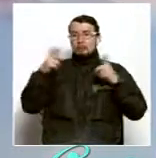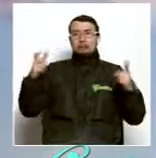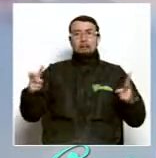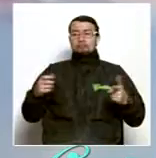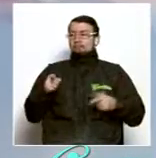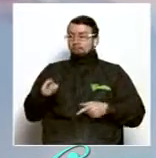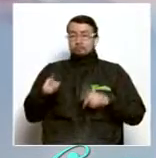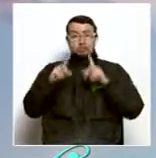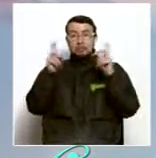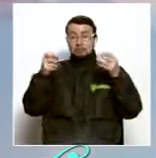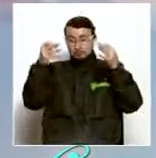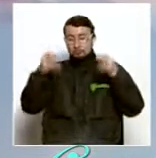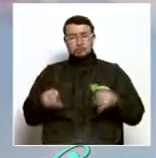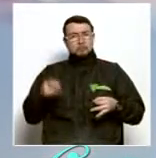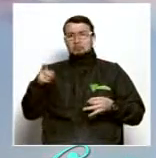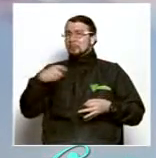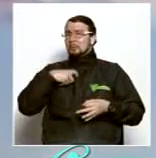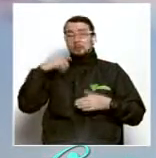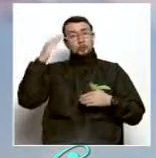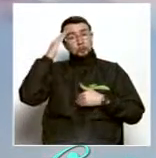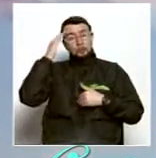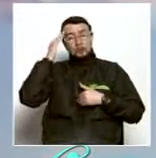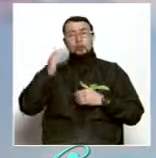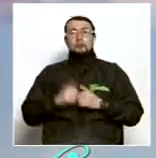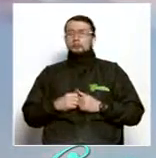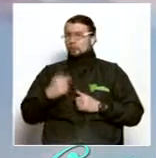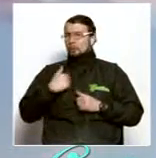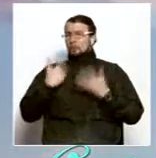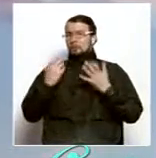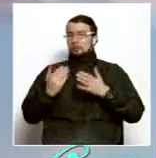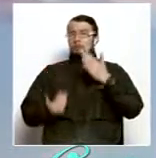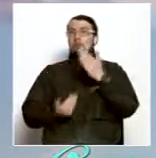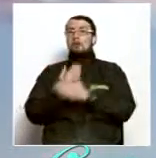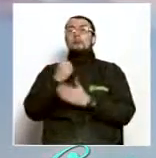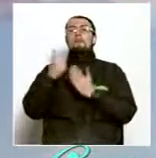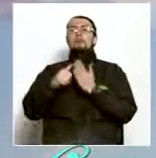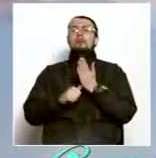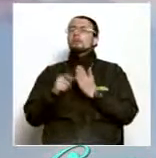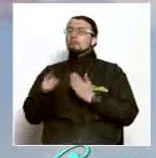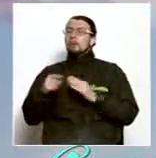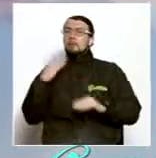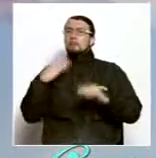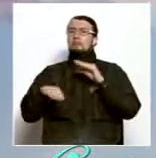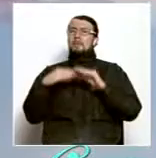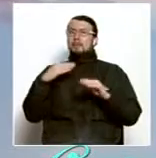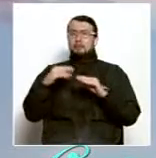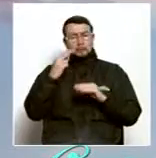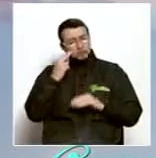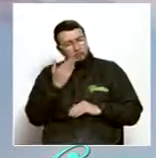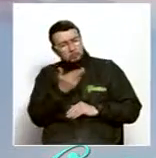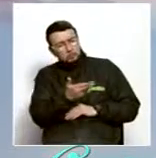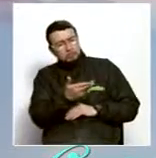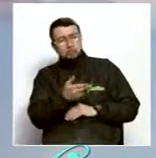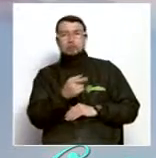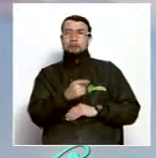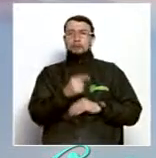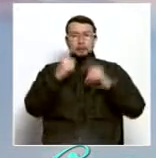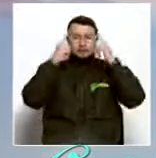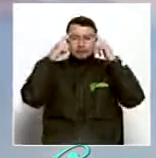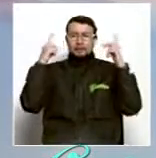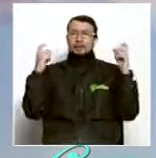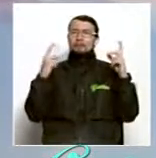tema. Yo quiero empezar hoy el programa con un video. Vamos a reflexionar un poco de la vida para más